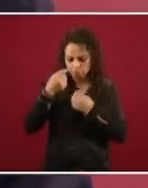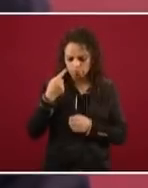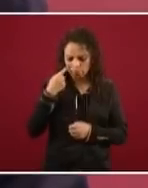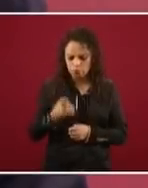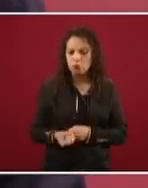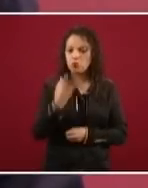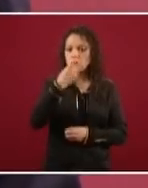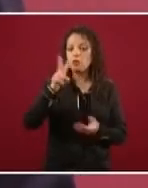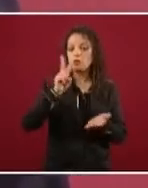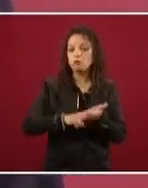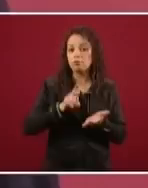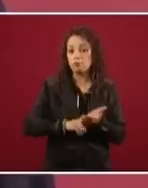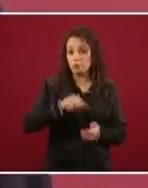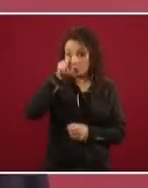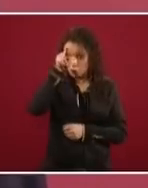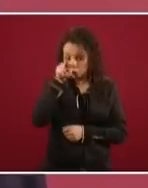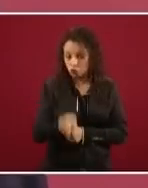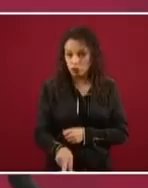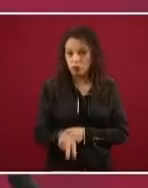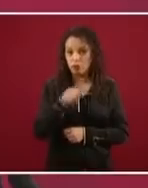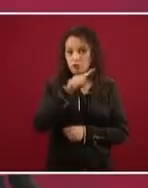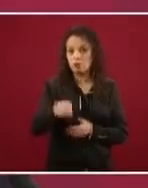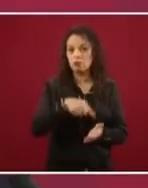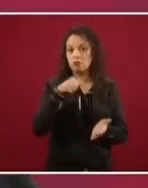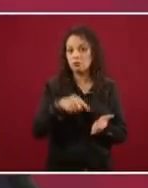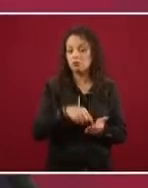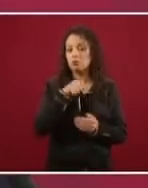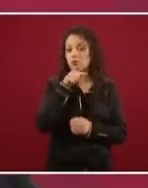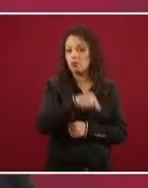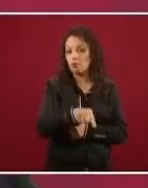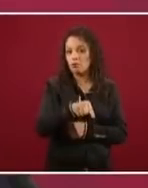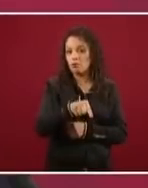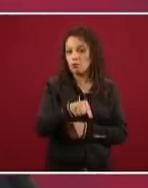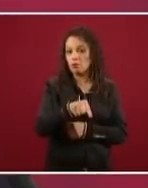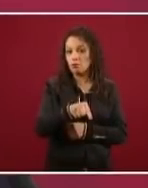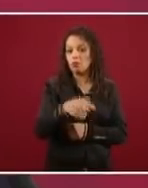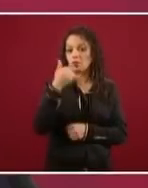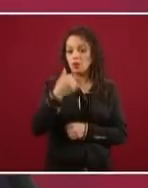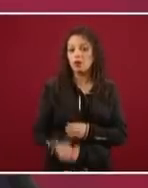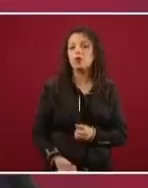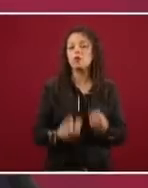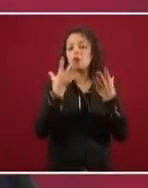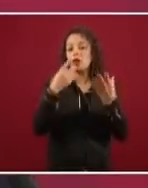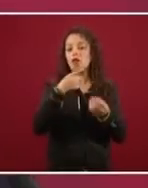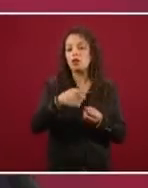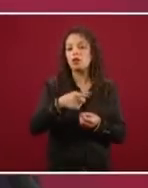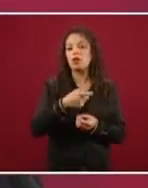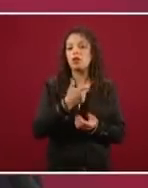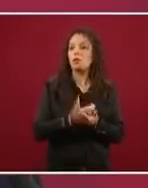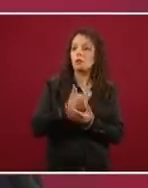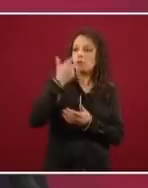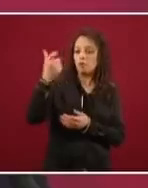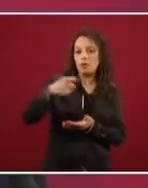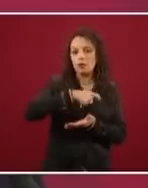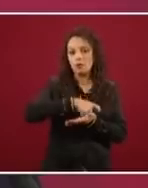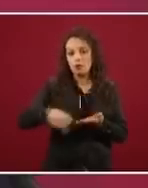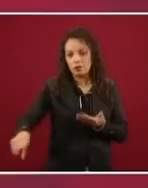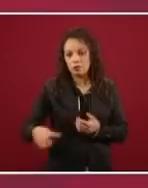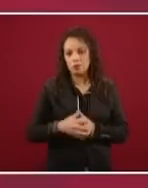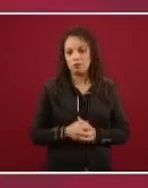realmente la planta y en cuanto se compró y de cuánto es el de